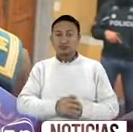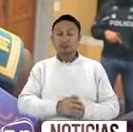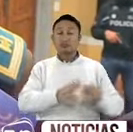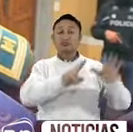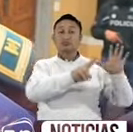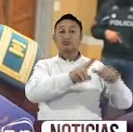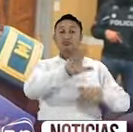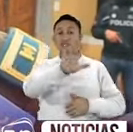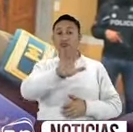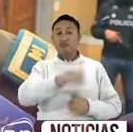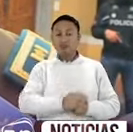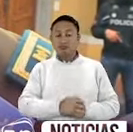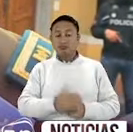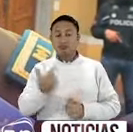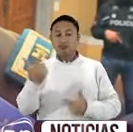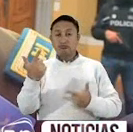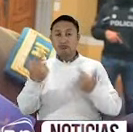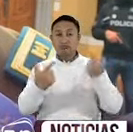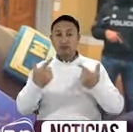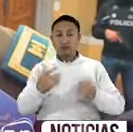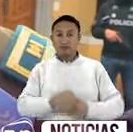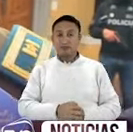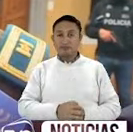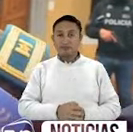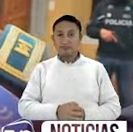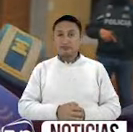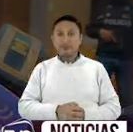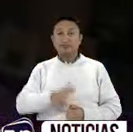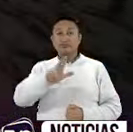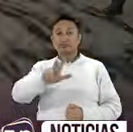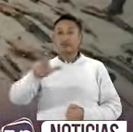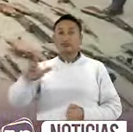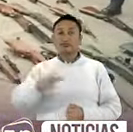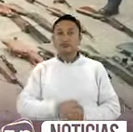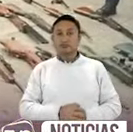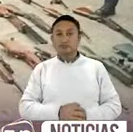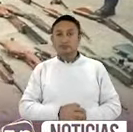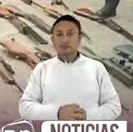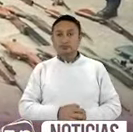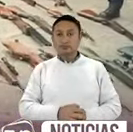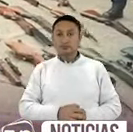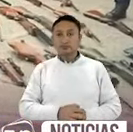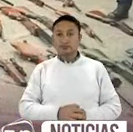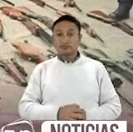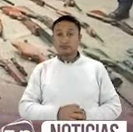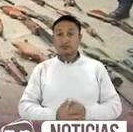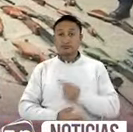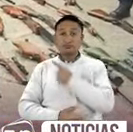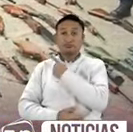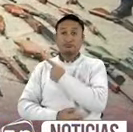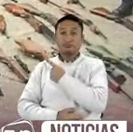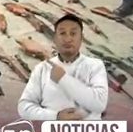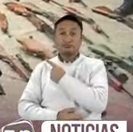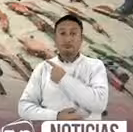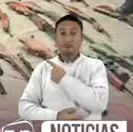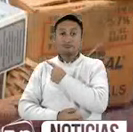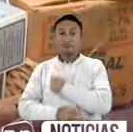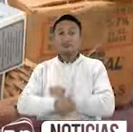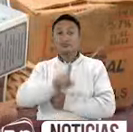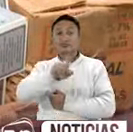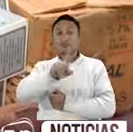75, armas cortas en un número de 33. Además de la gran cantidad de armas, en total